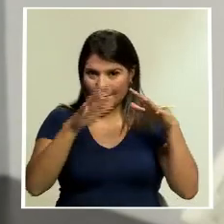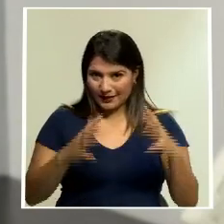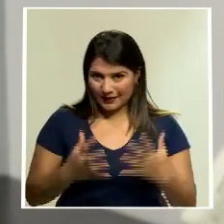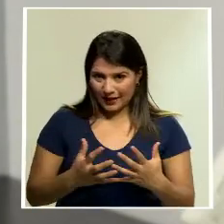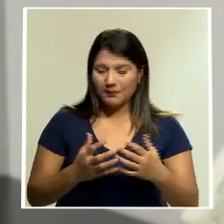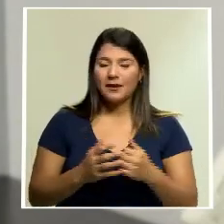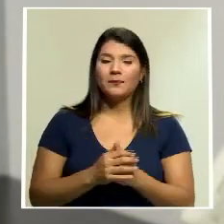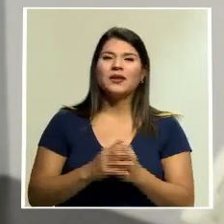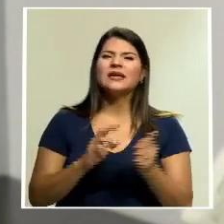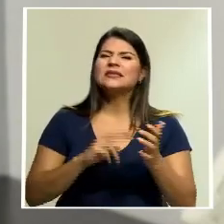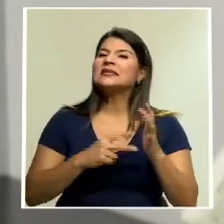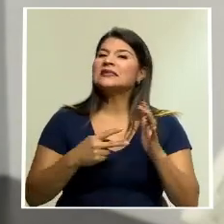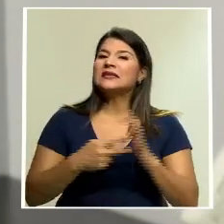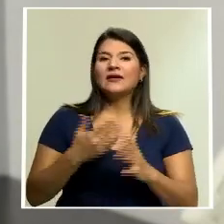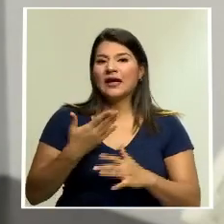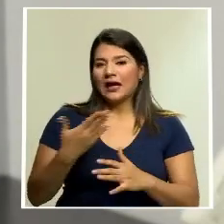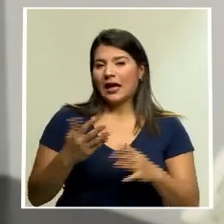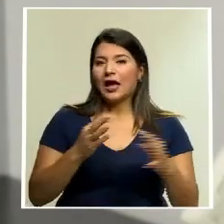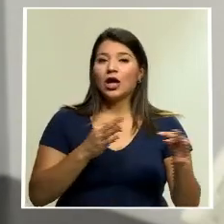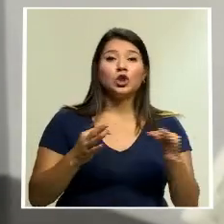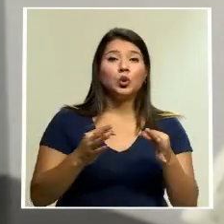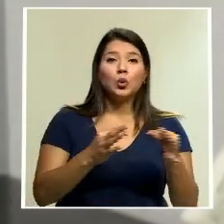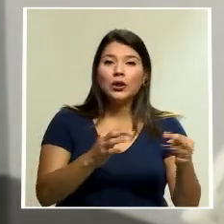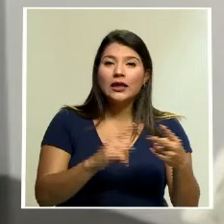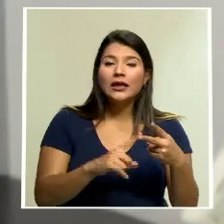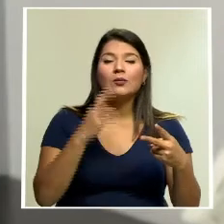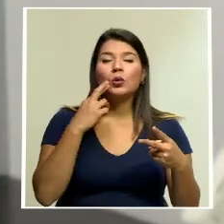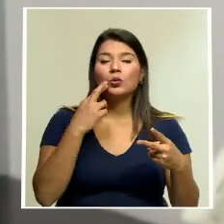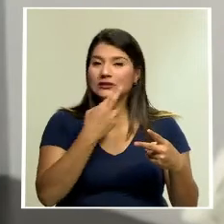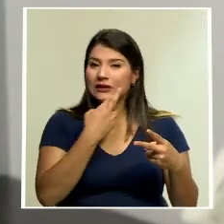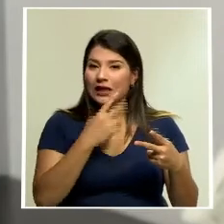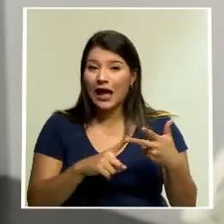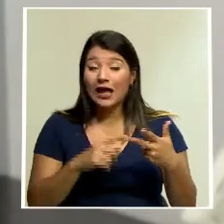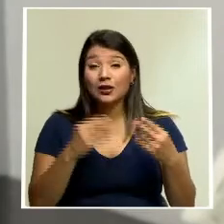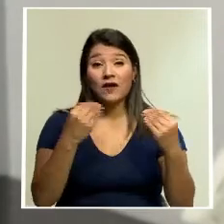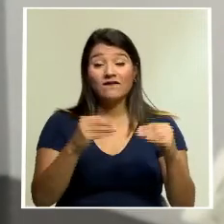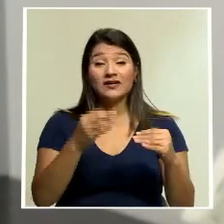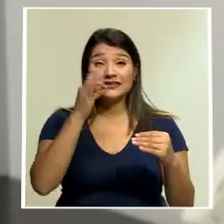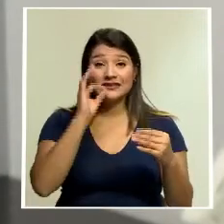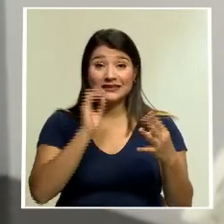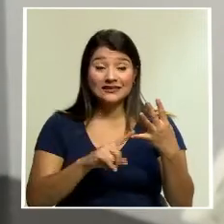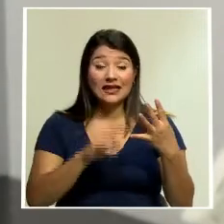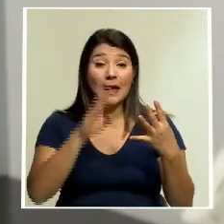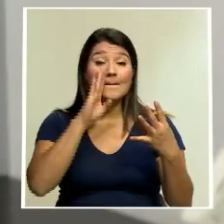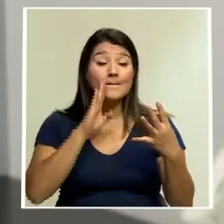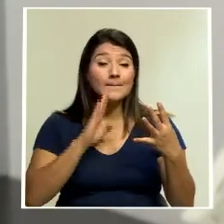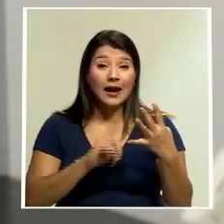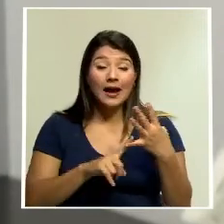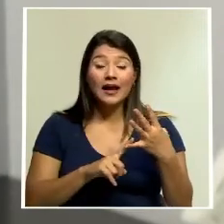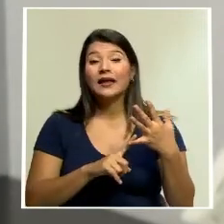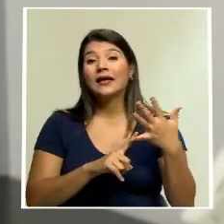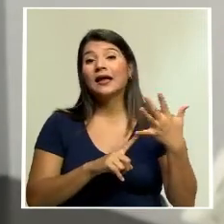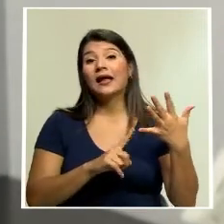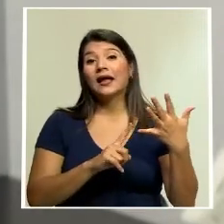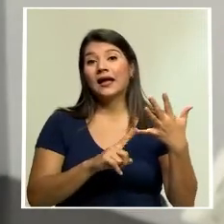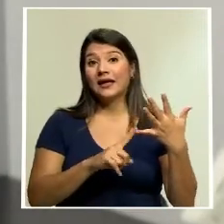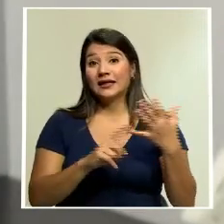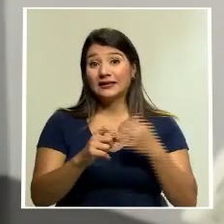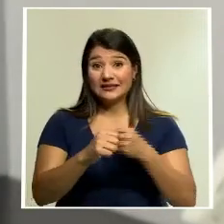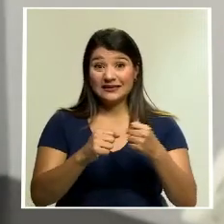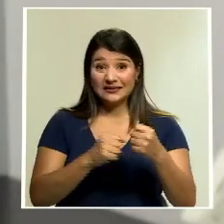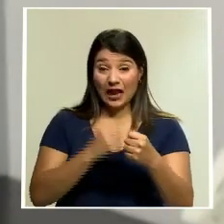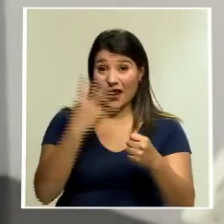Me refiero a turismo, me refiero a restaurantes, cafeterías, bares, me refiero a salones